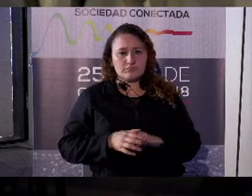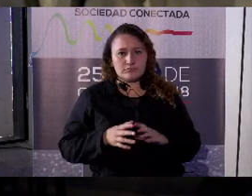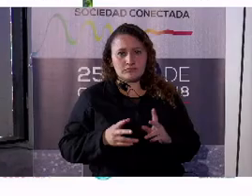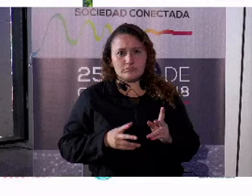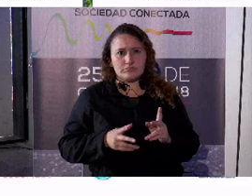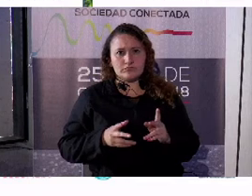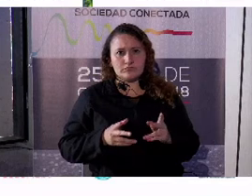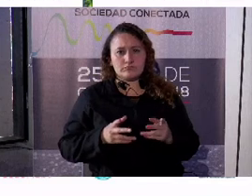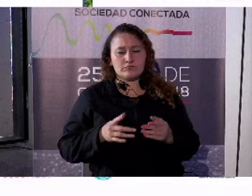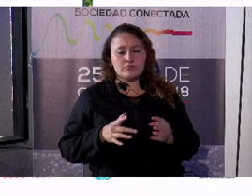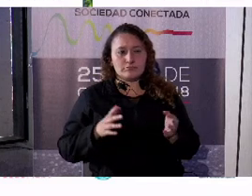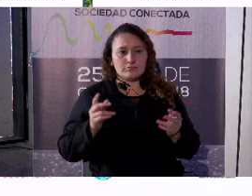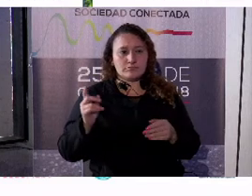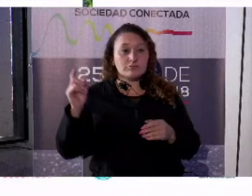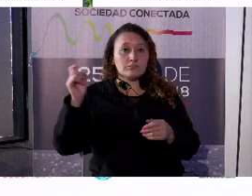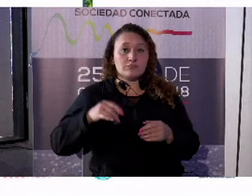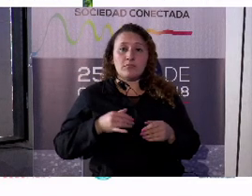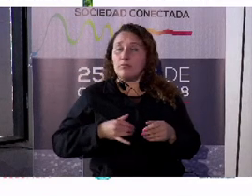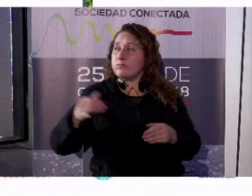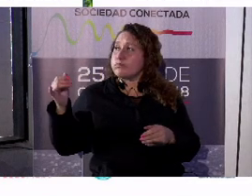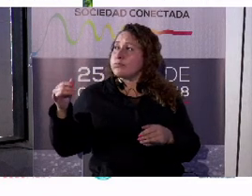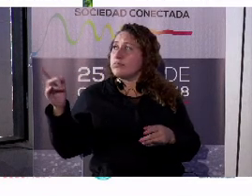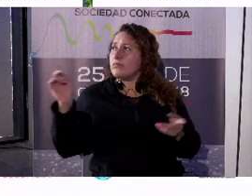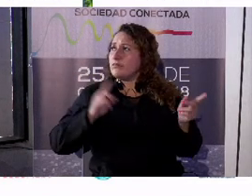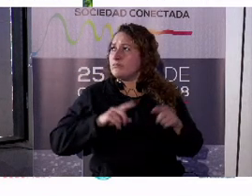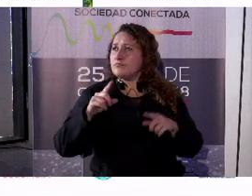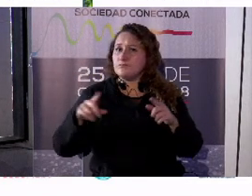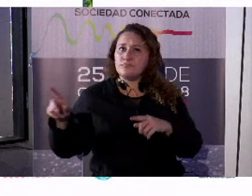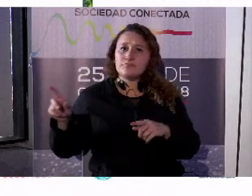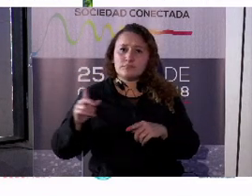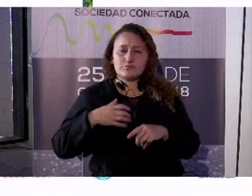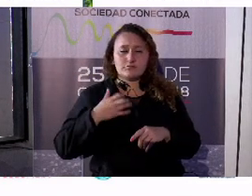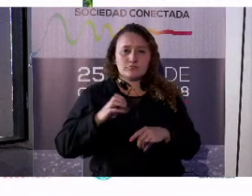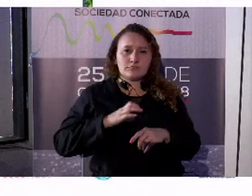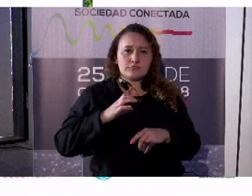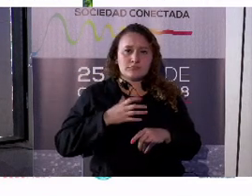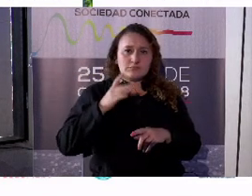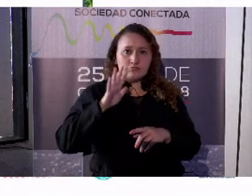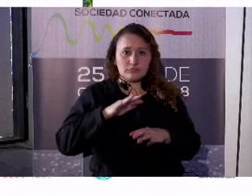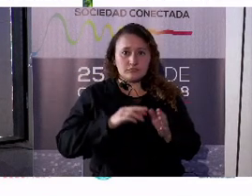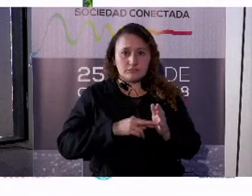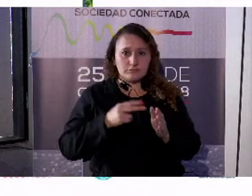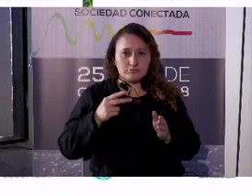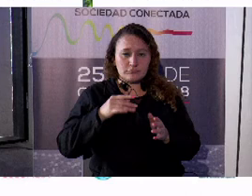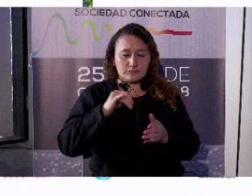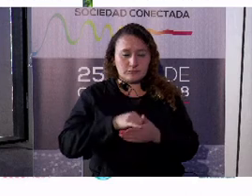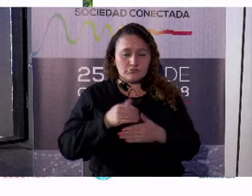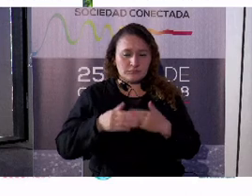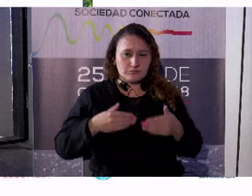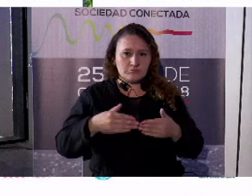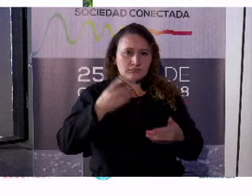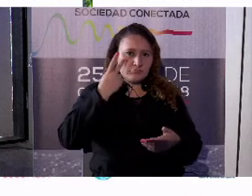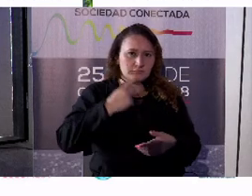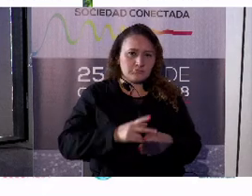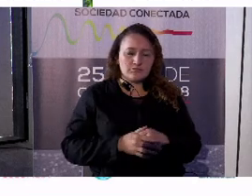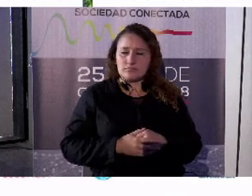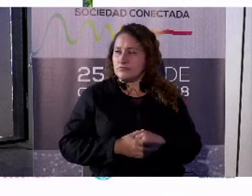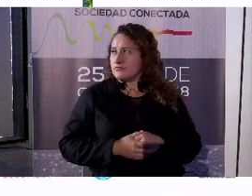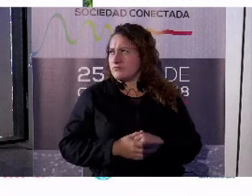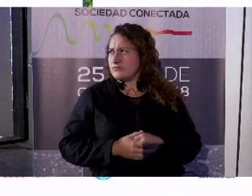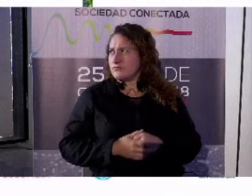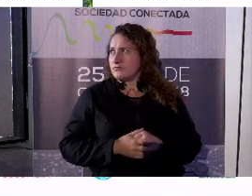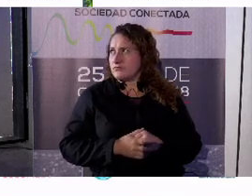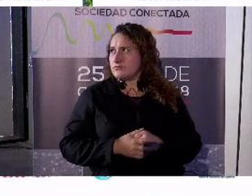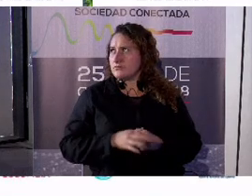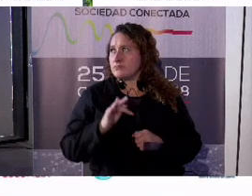Y tenemos en esta lámina algunos de los atributos tecnológicos que hemos visto en el transcurso de estos dos días